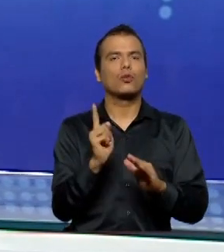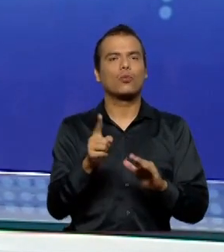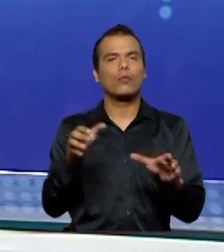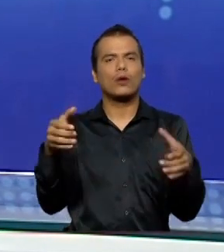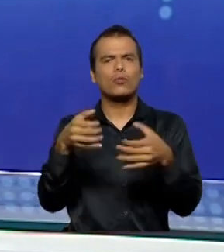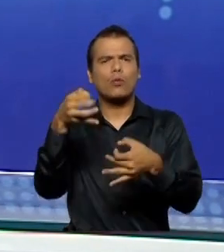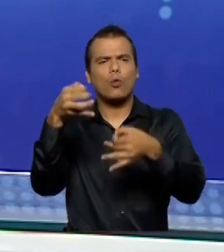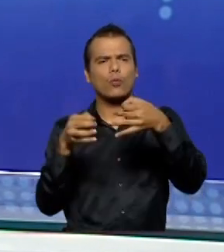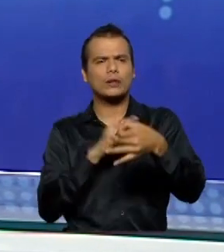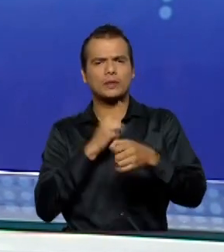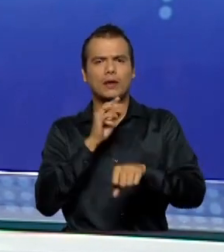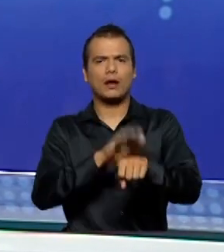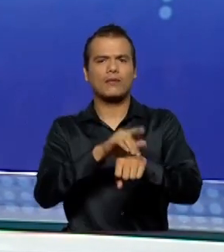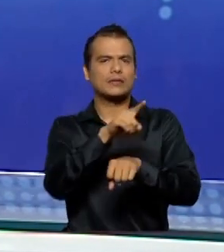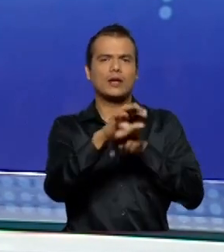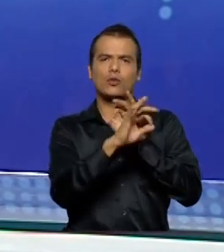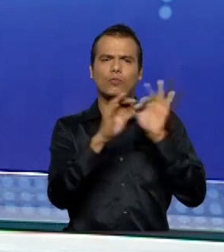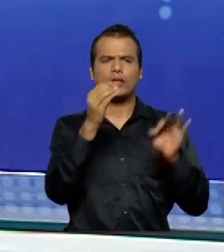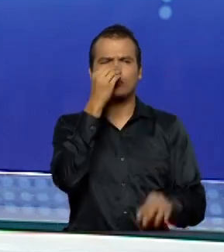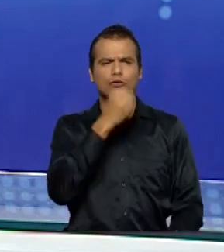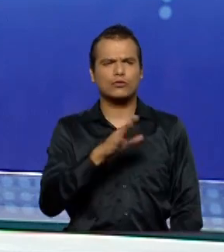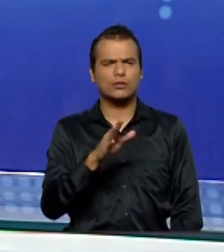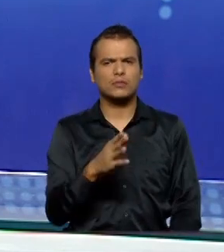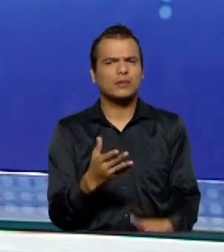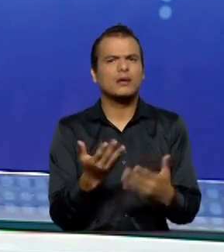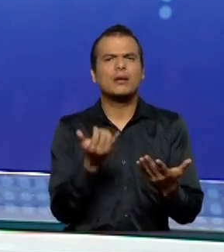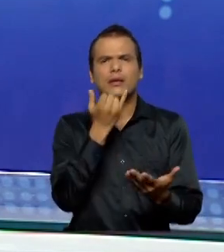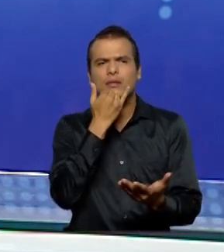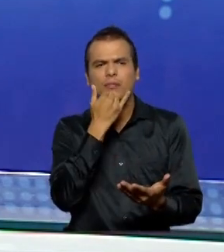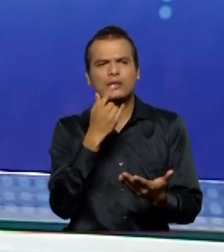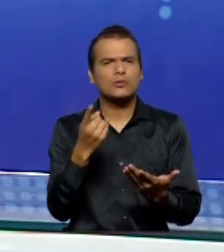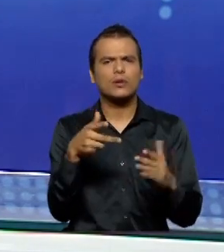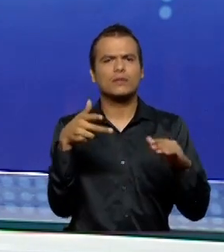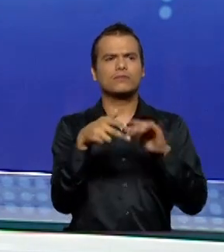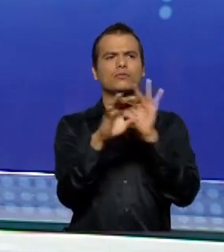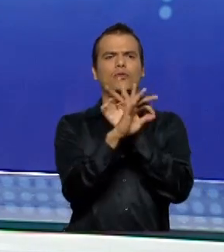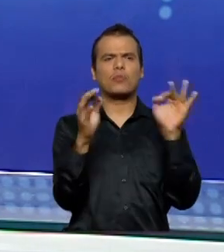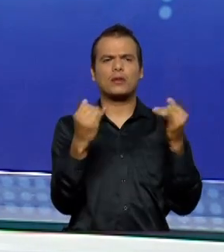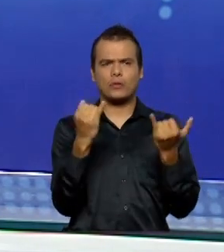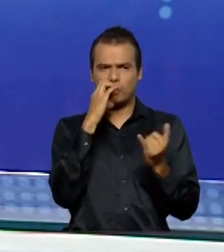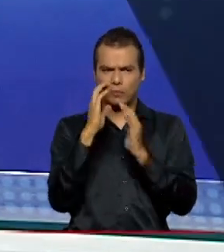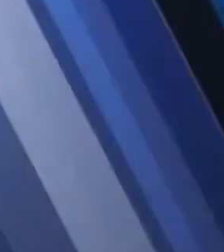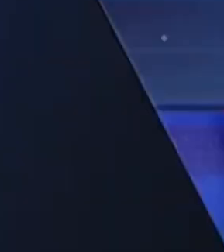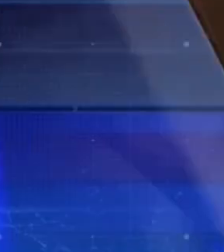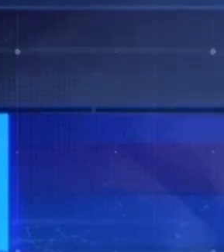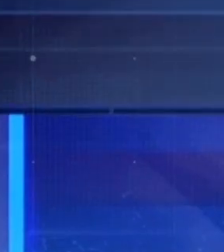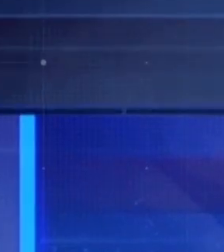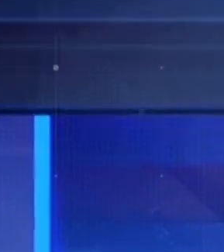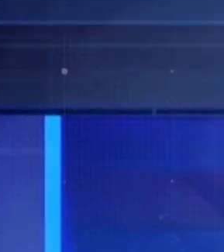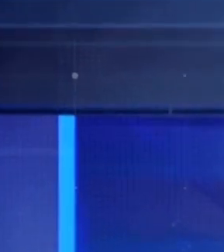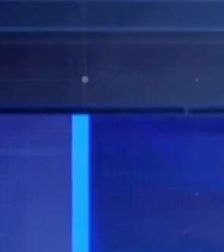del Valle del Cauca. Germán Hidárraga, buenas noches. ¿Qué pasó? ¿Por qué se produjo este fallo?